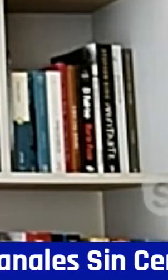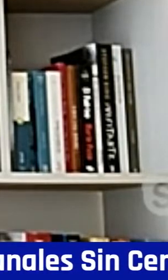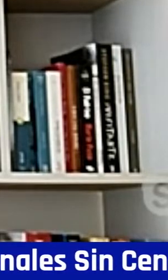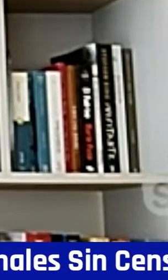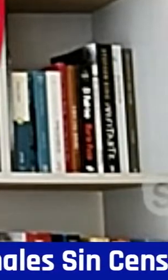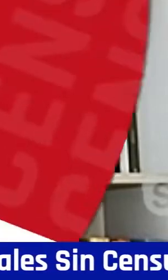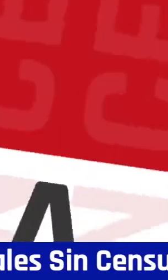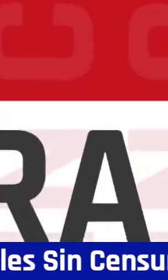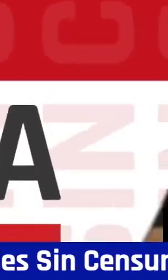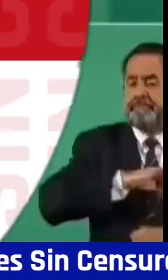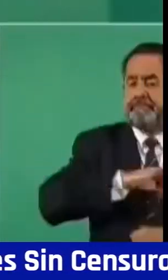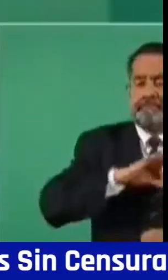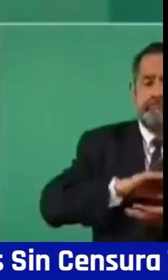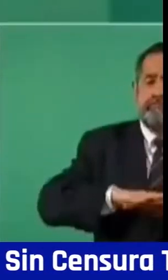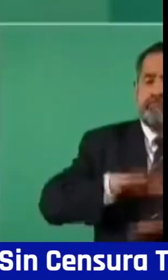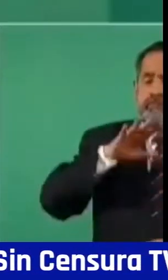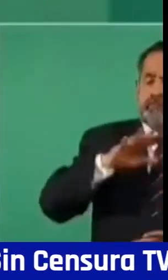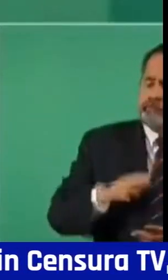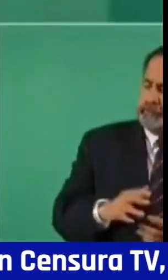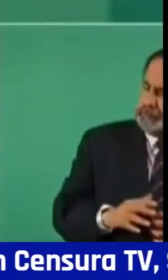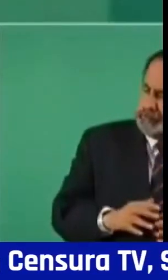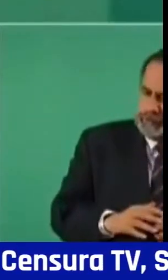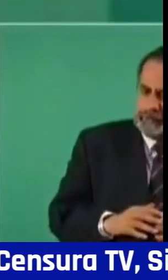López Obrador.